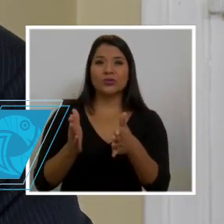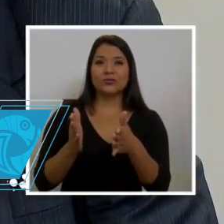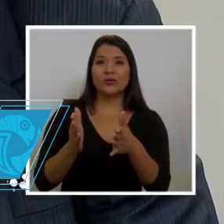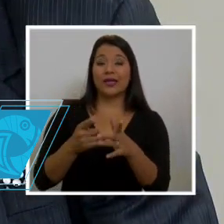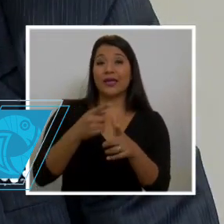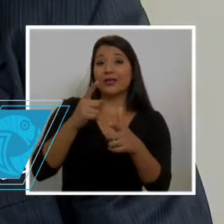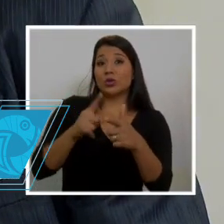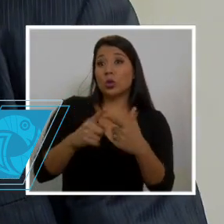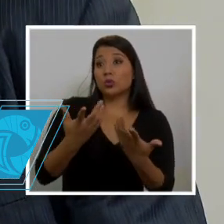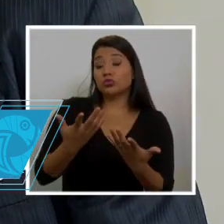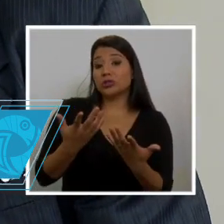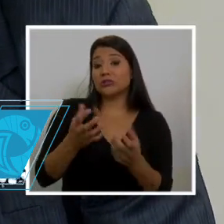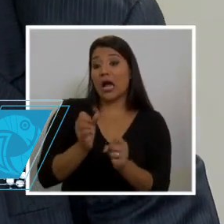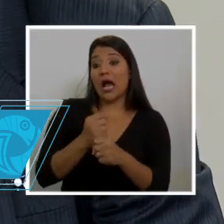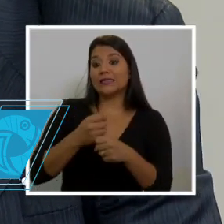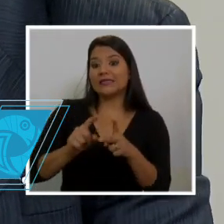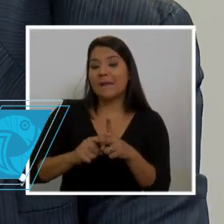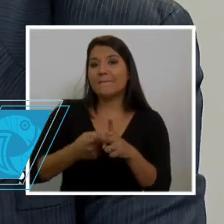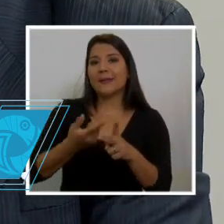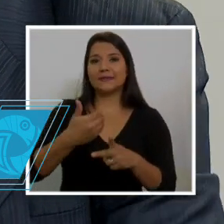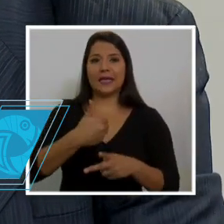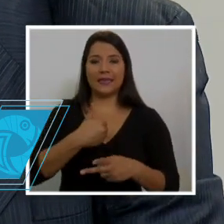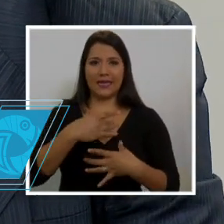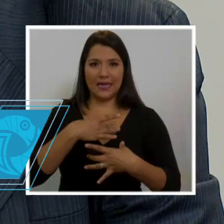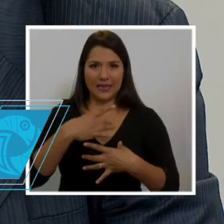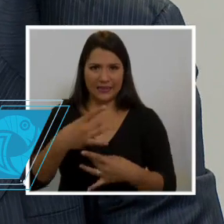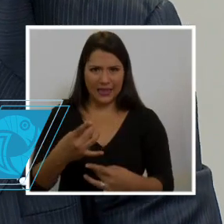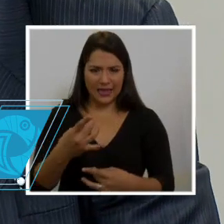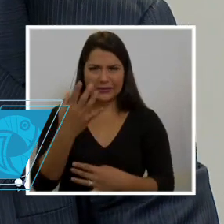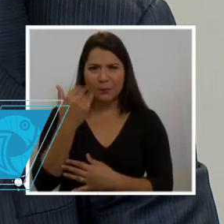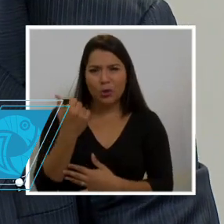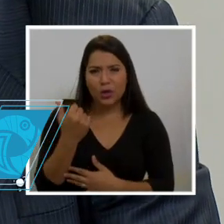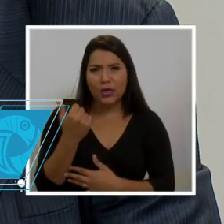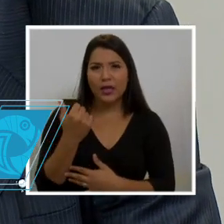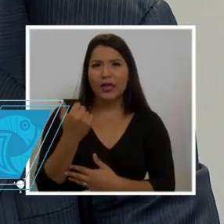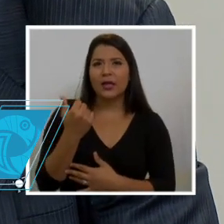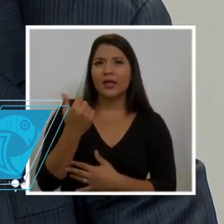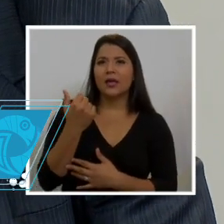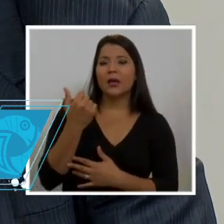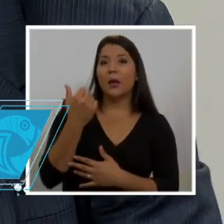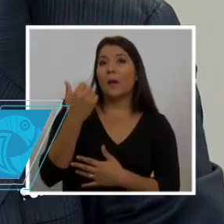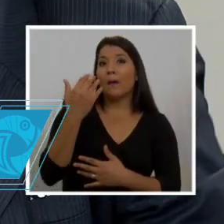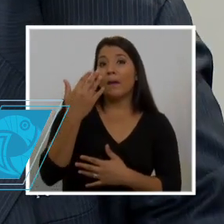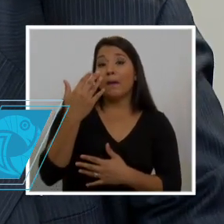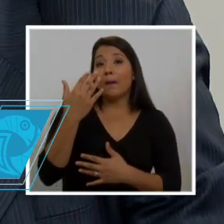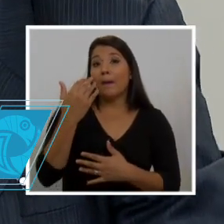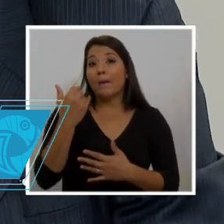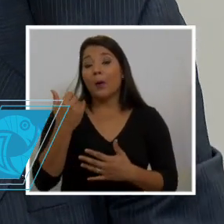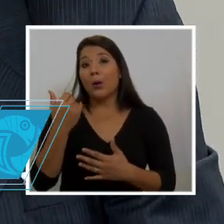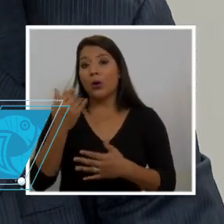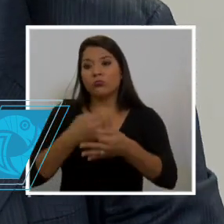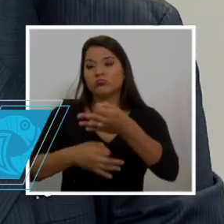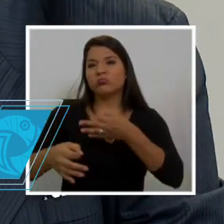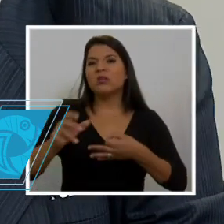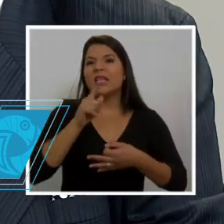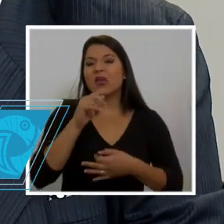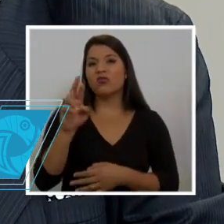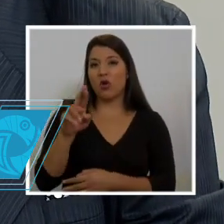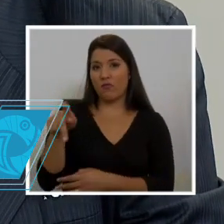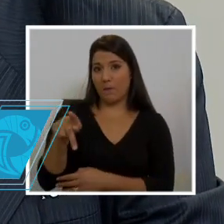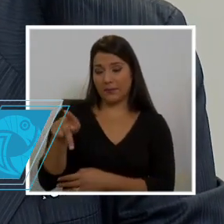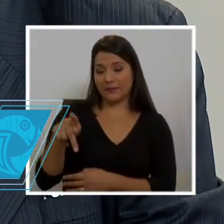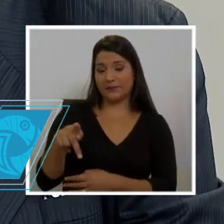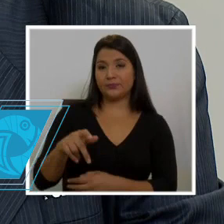les hace interesarse por quemar de alguna manera a quien fuera el candidato Rodolfo Pisa en la elección pasada. Claro, por ahí